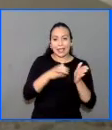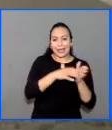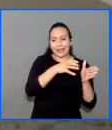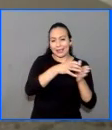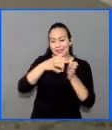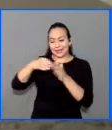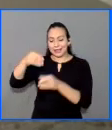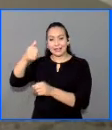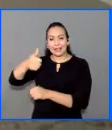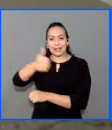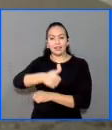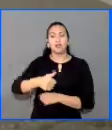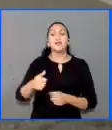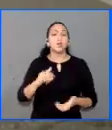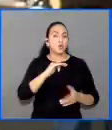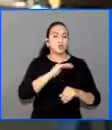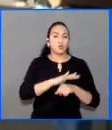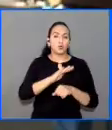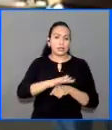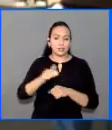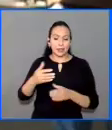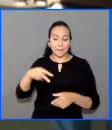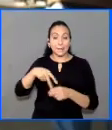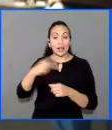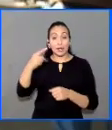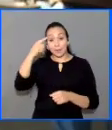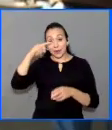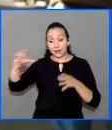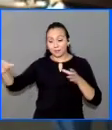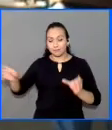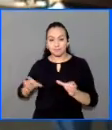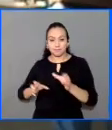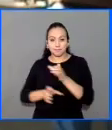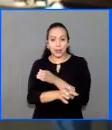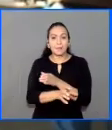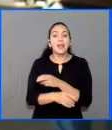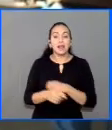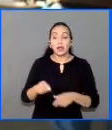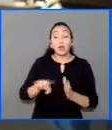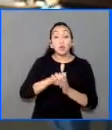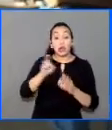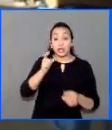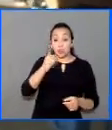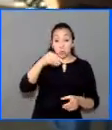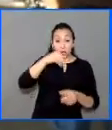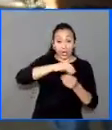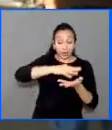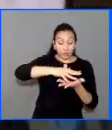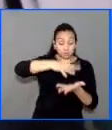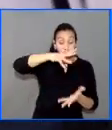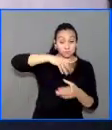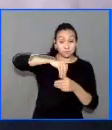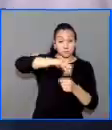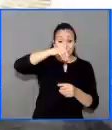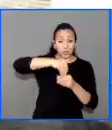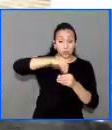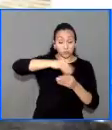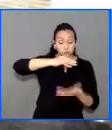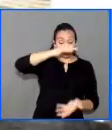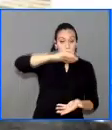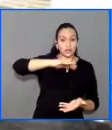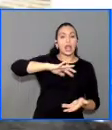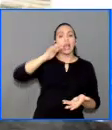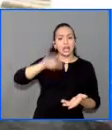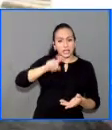urnas vacías para sustituir la que se encuentre a su máxima capacidad de boletas. Esto por indicación verbal de